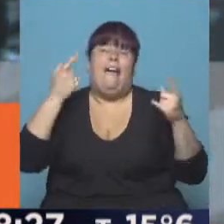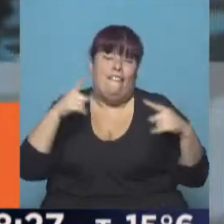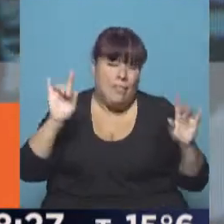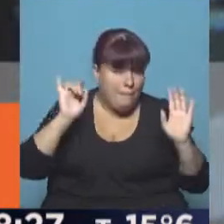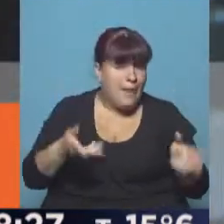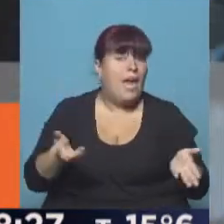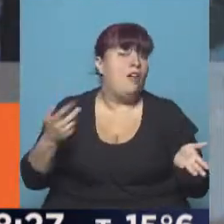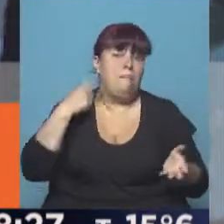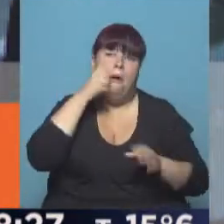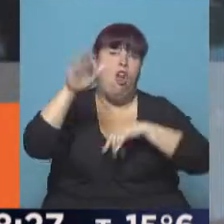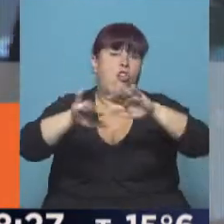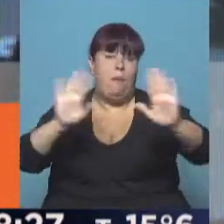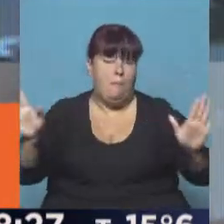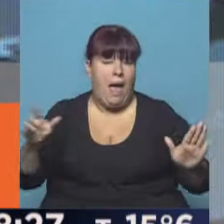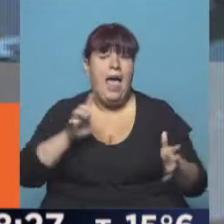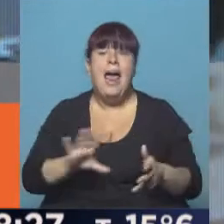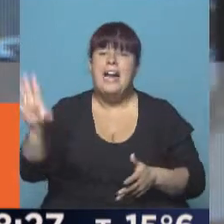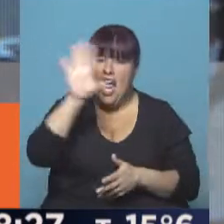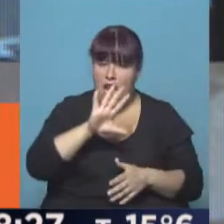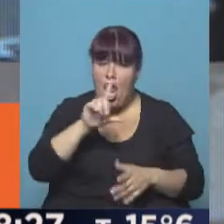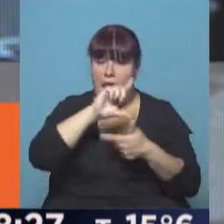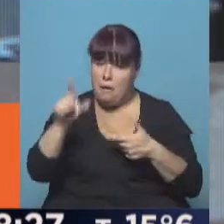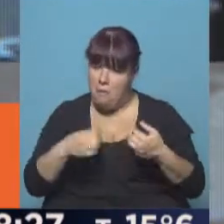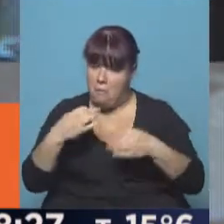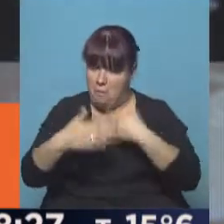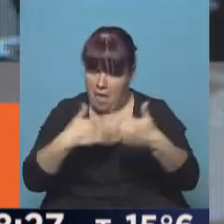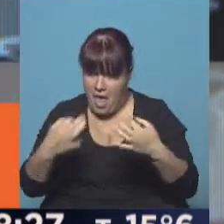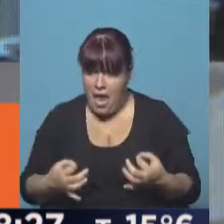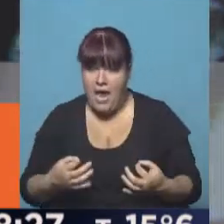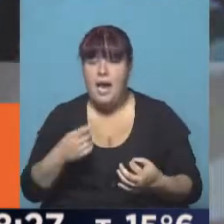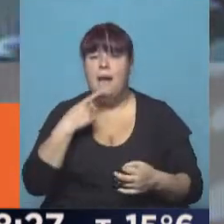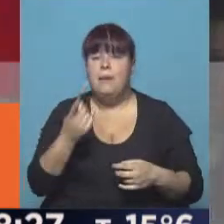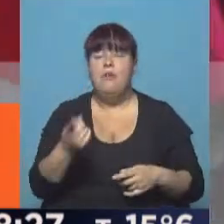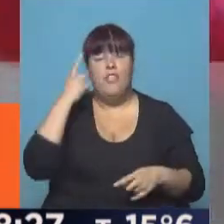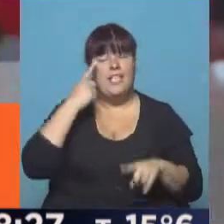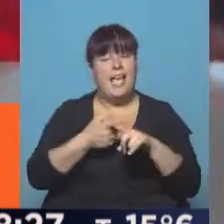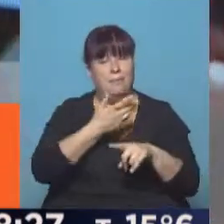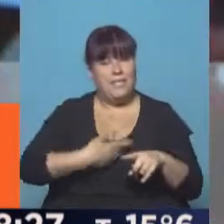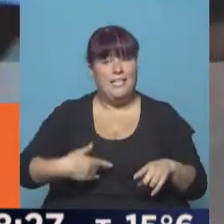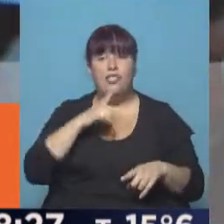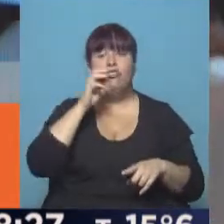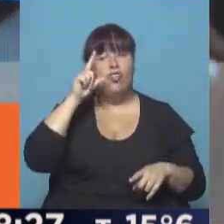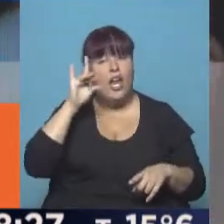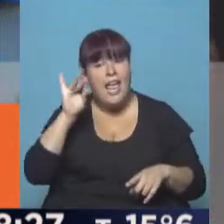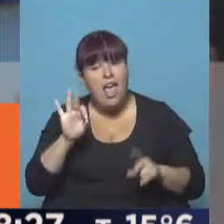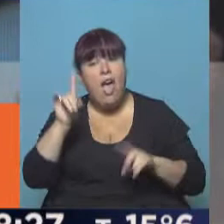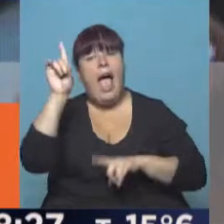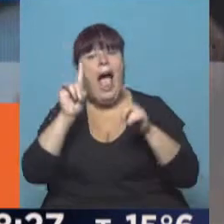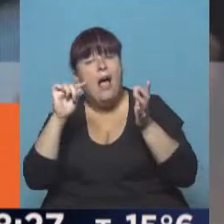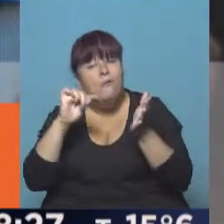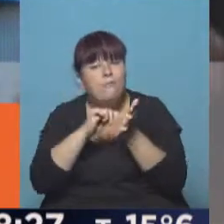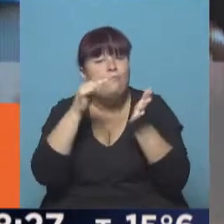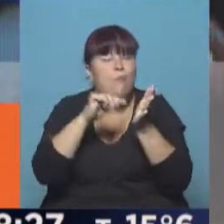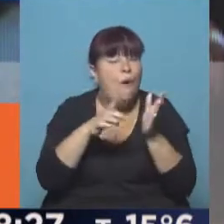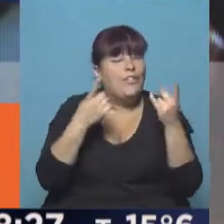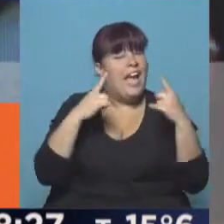Pero creo que la región está bien encaminada, que, como dice el expresidente Alejandro Toledo, hay algunos lunares que me